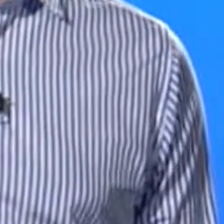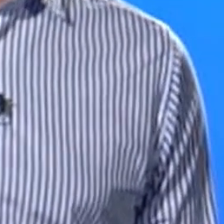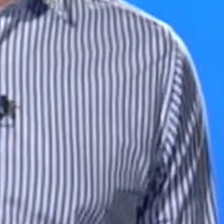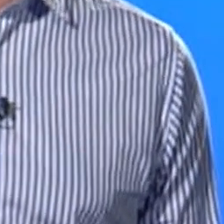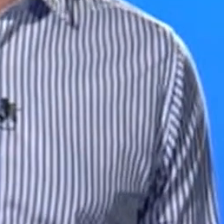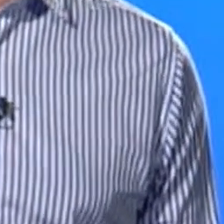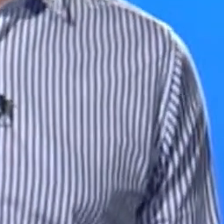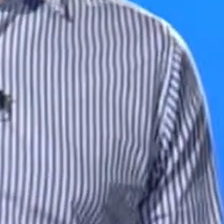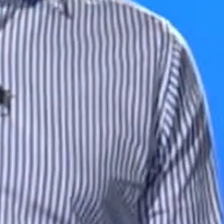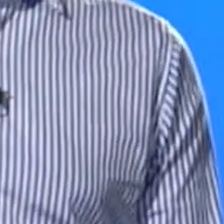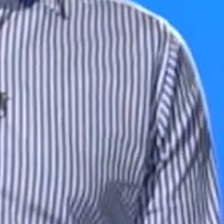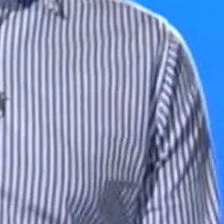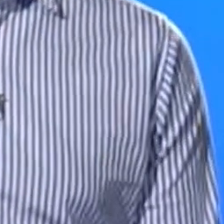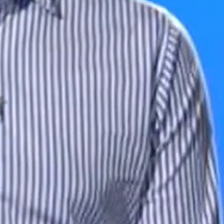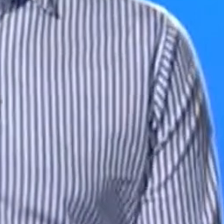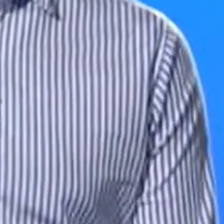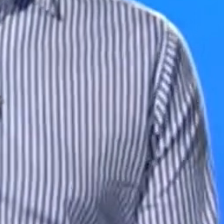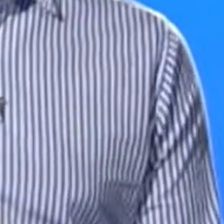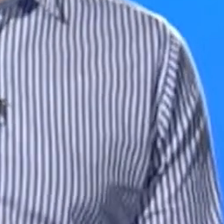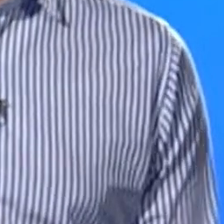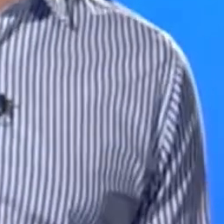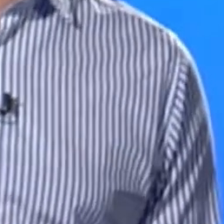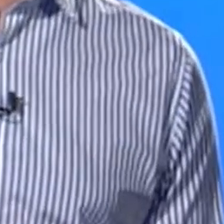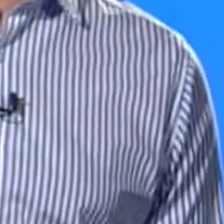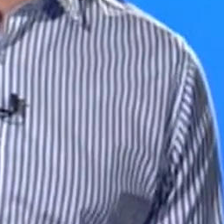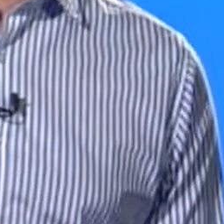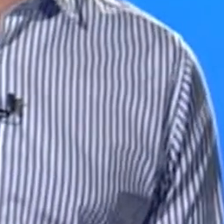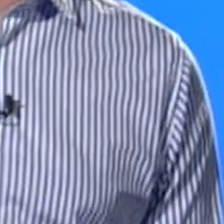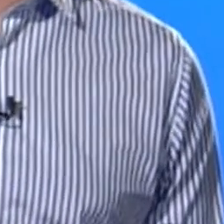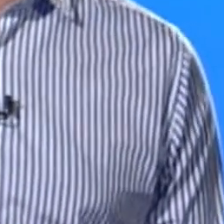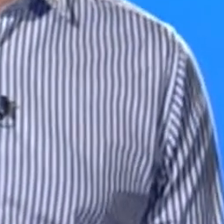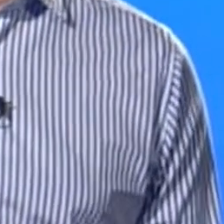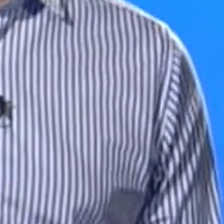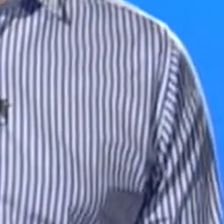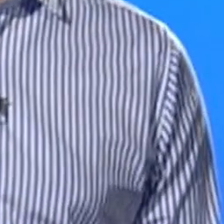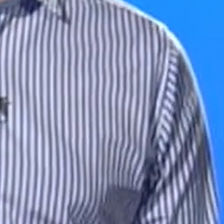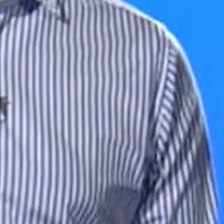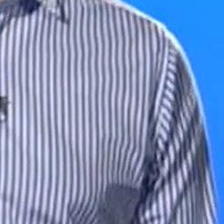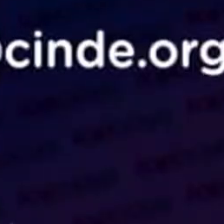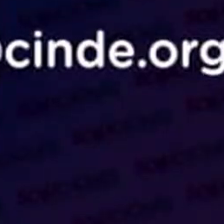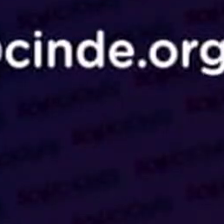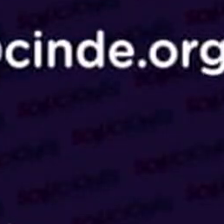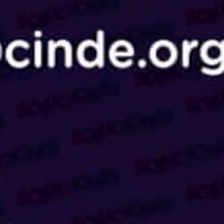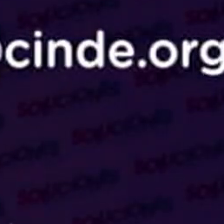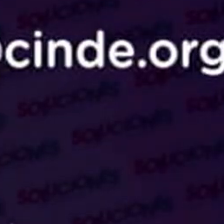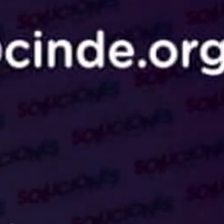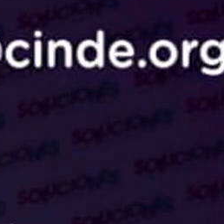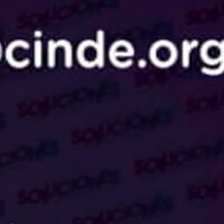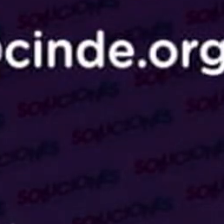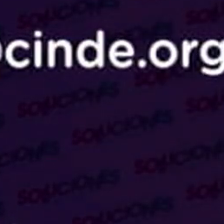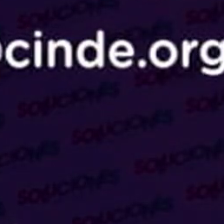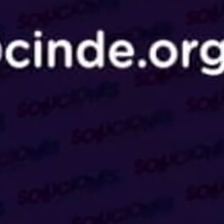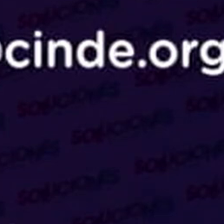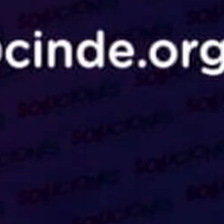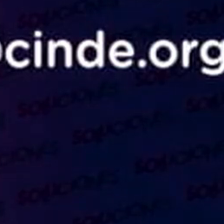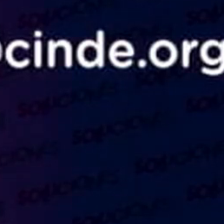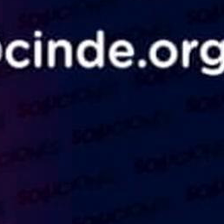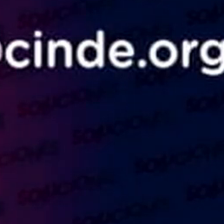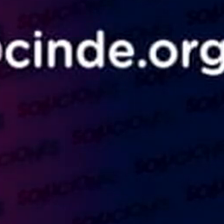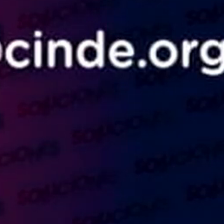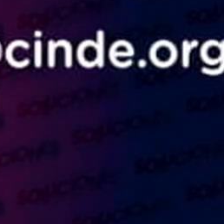los próximos meses para involucrarlos en el desarrollo de la estrategia educativa. Las empresas interesadas